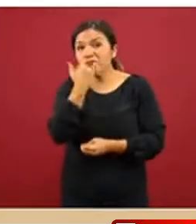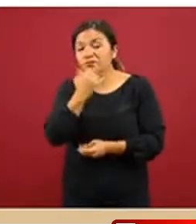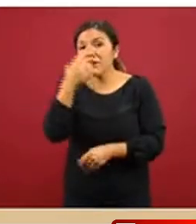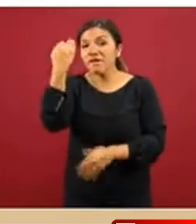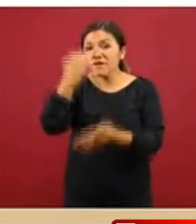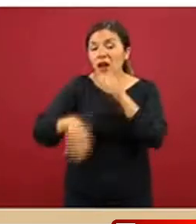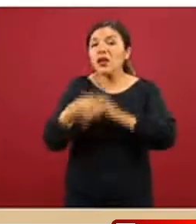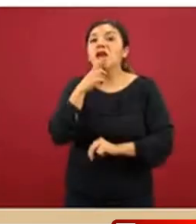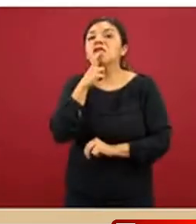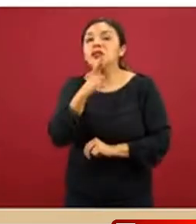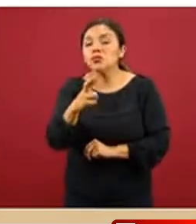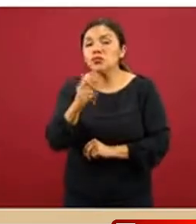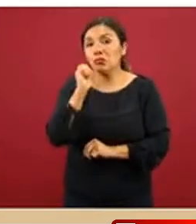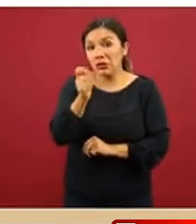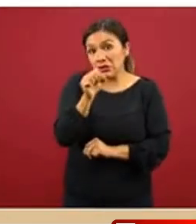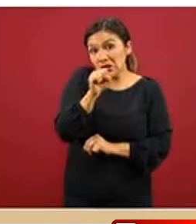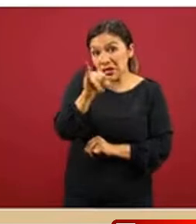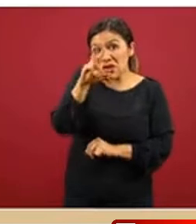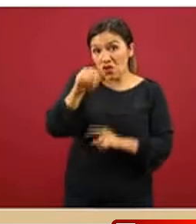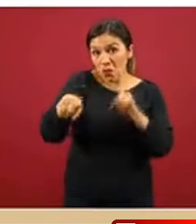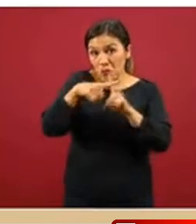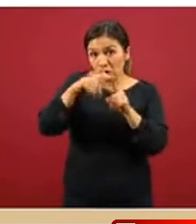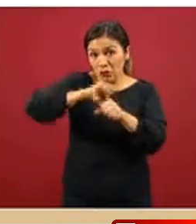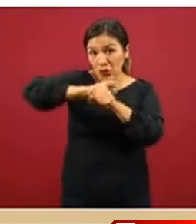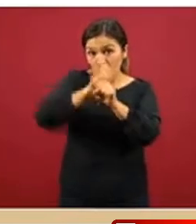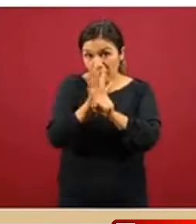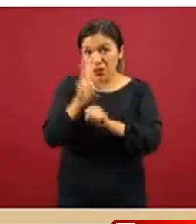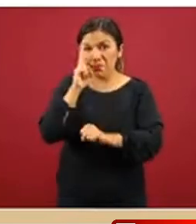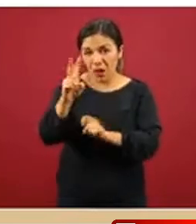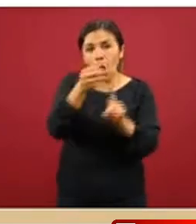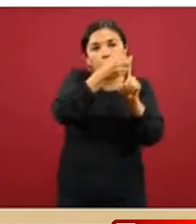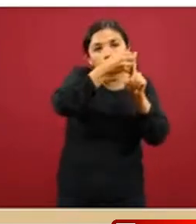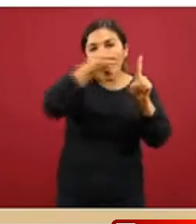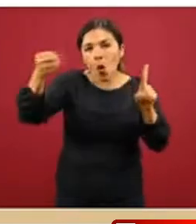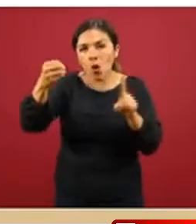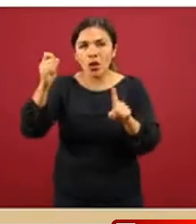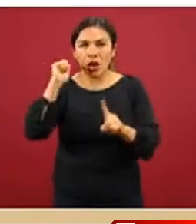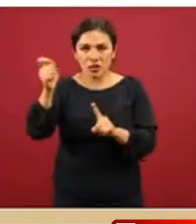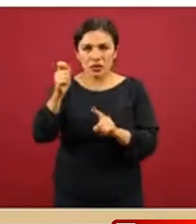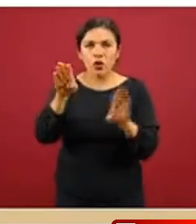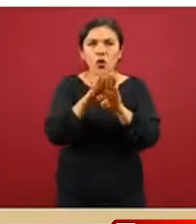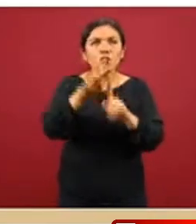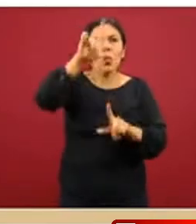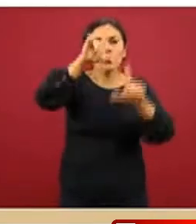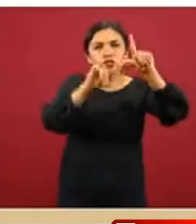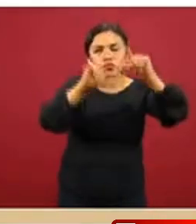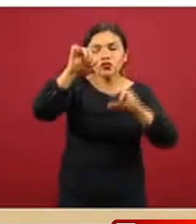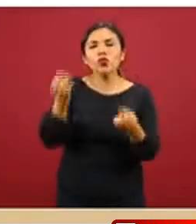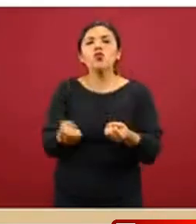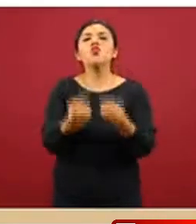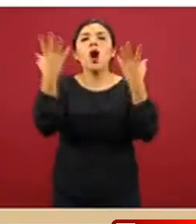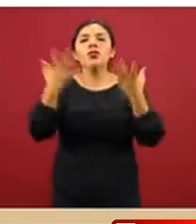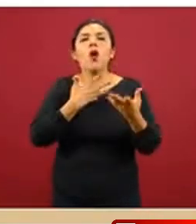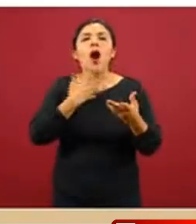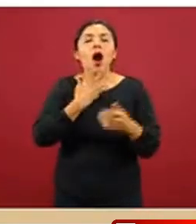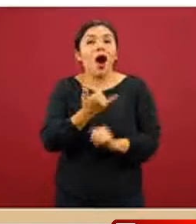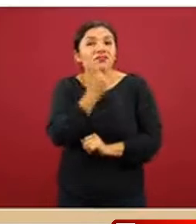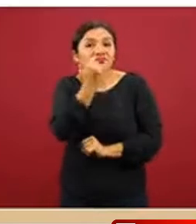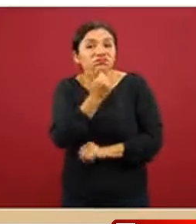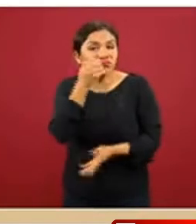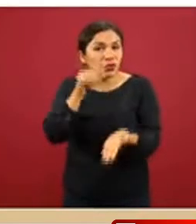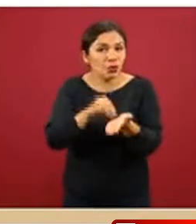se emita un resultado de laboratorio, y ahí podemos verlas en orden en el tamaño o en la cantidad que aún